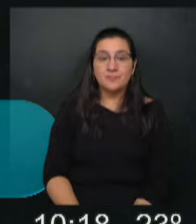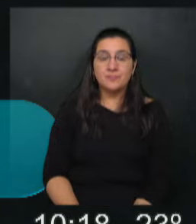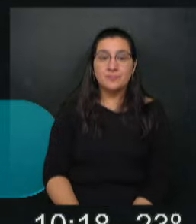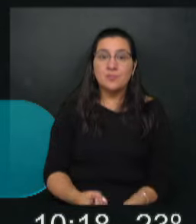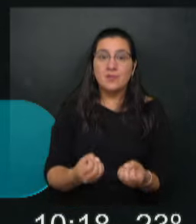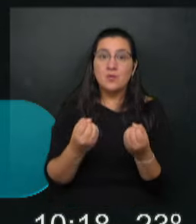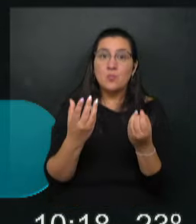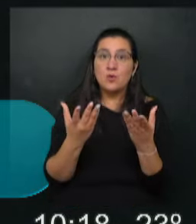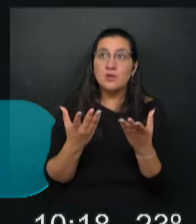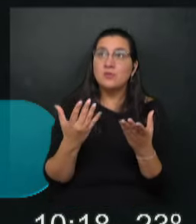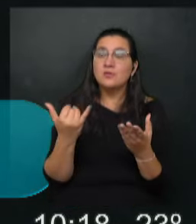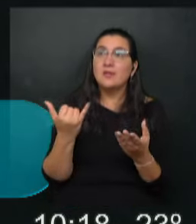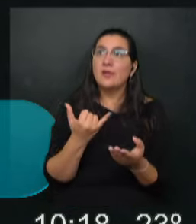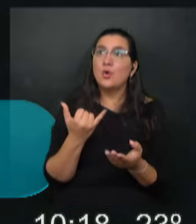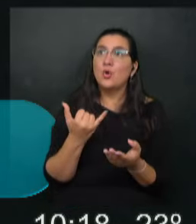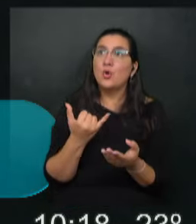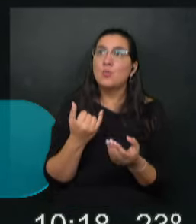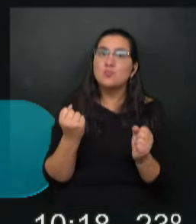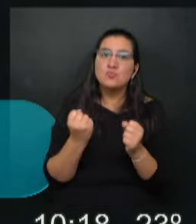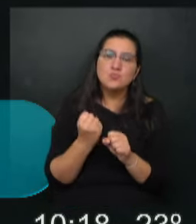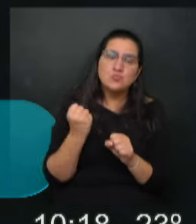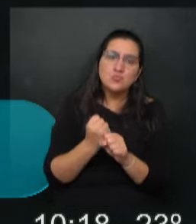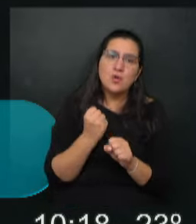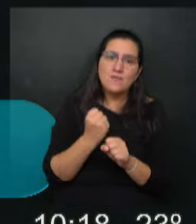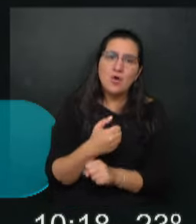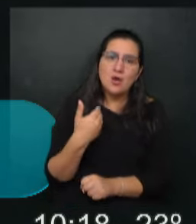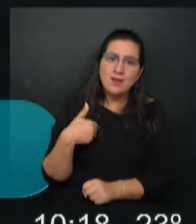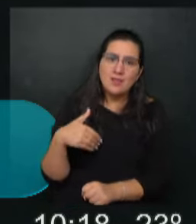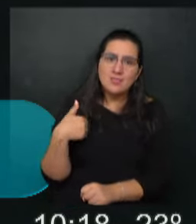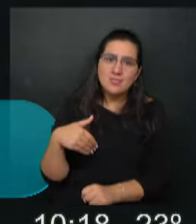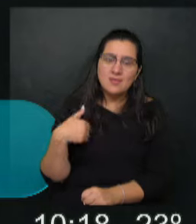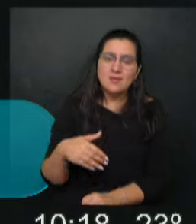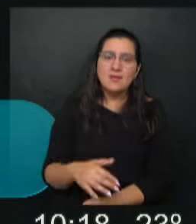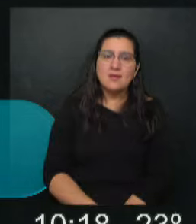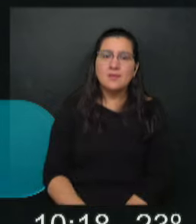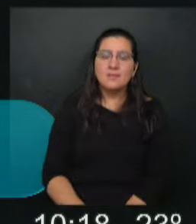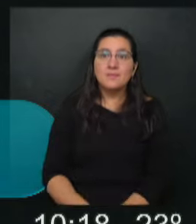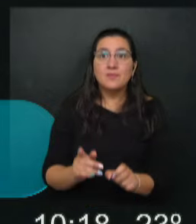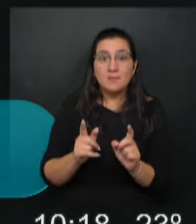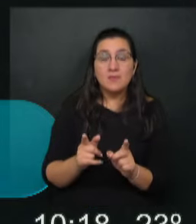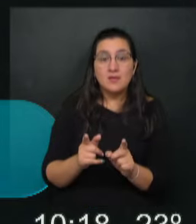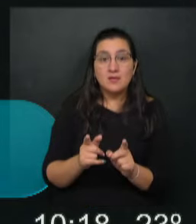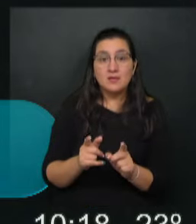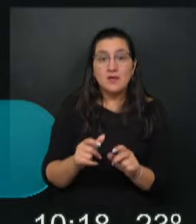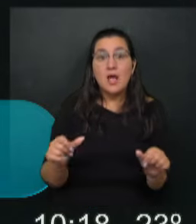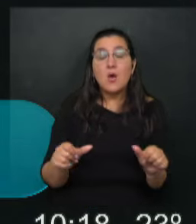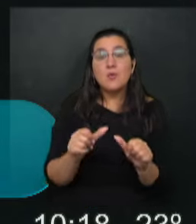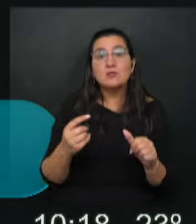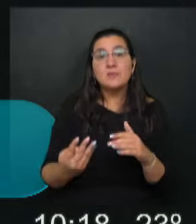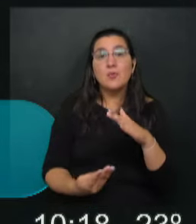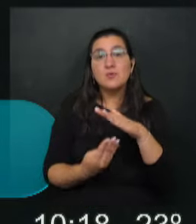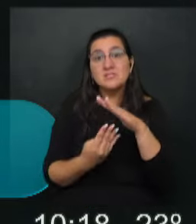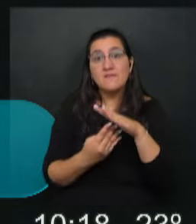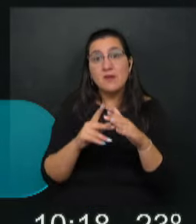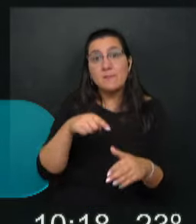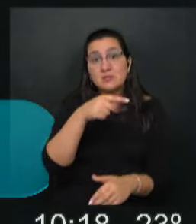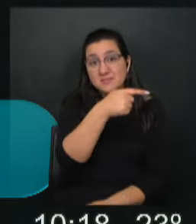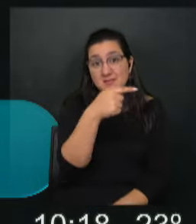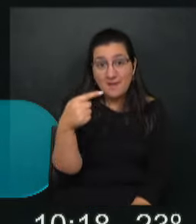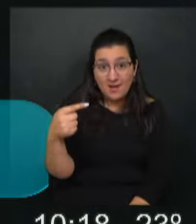bueno, nada, tengo mucho trabajo en Argentina. Voy a estar haciendo una cosa para UNICEF ahora, la semana que